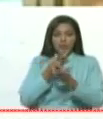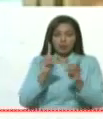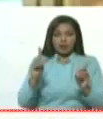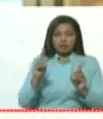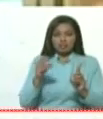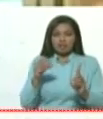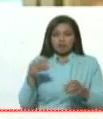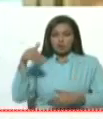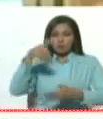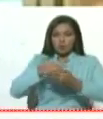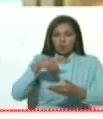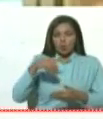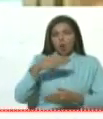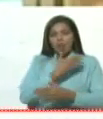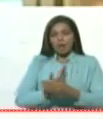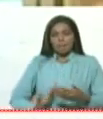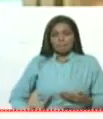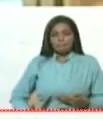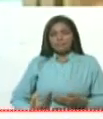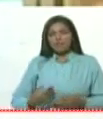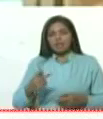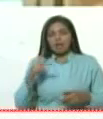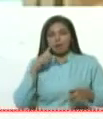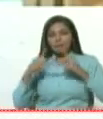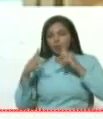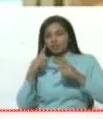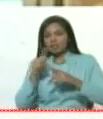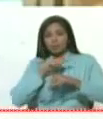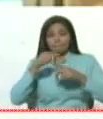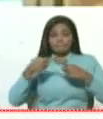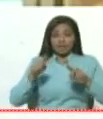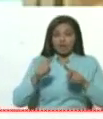y asalta el poder político. Esa es la verdad. Pero yo